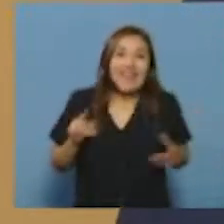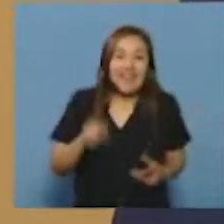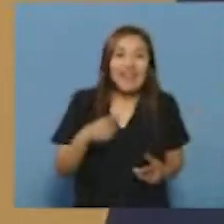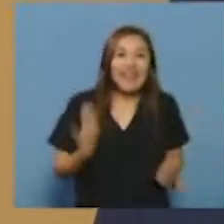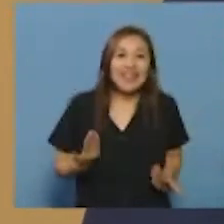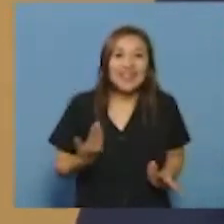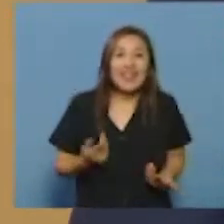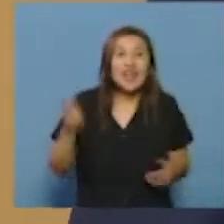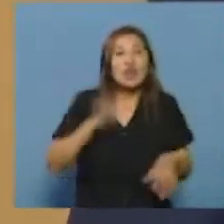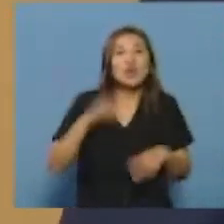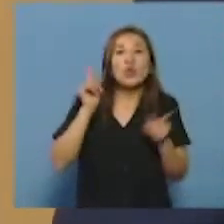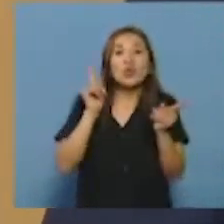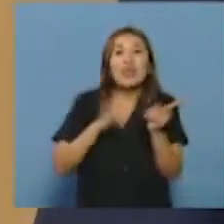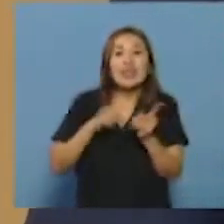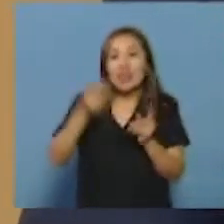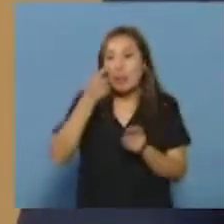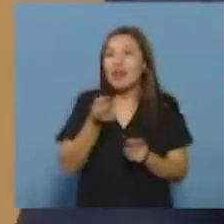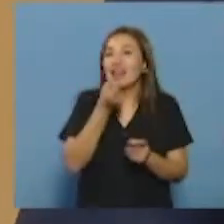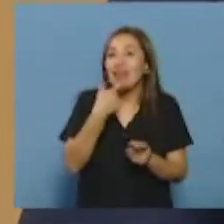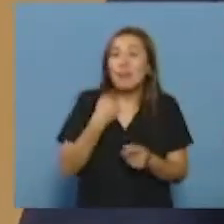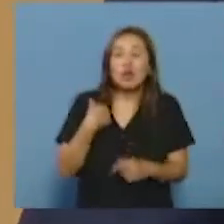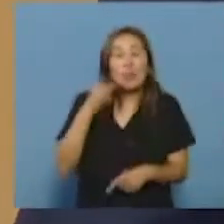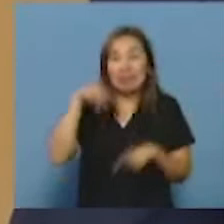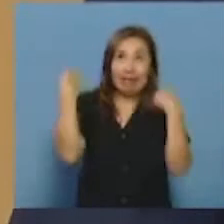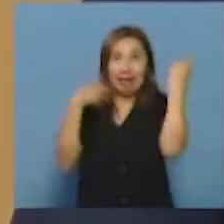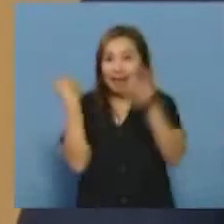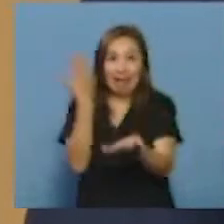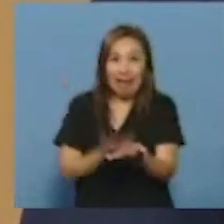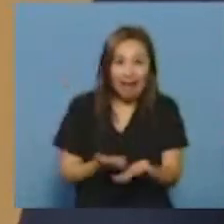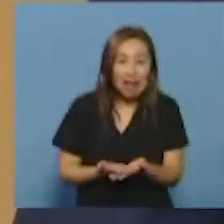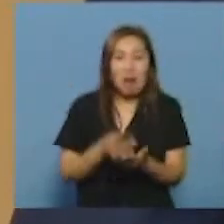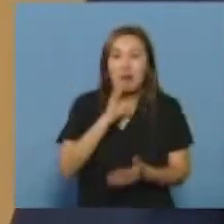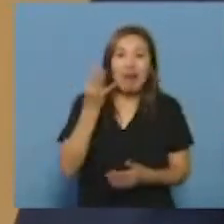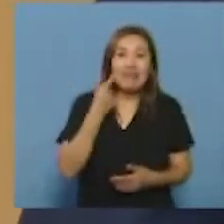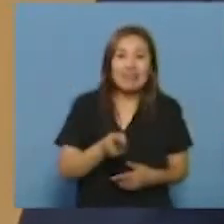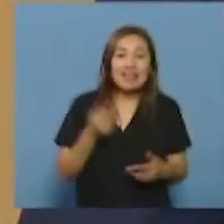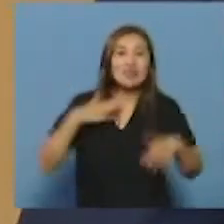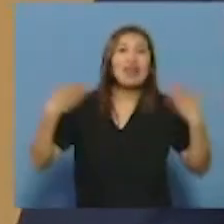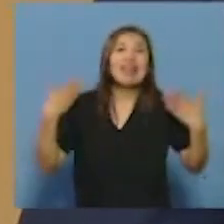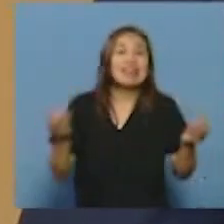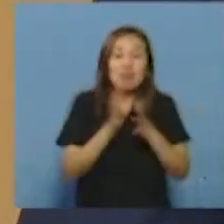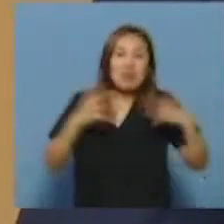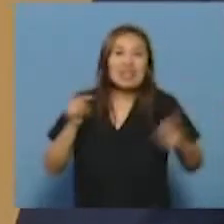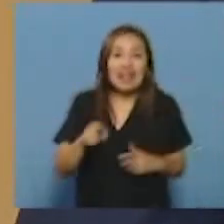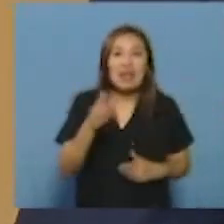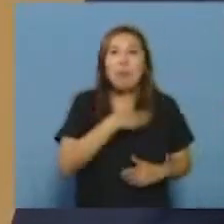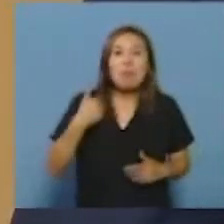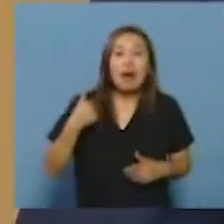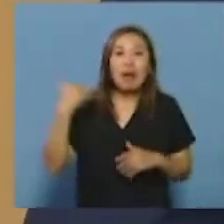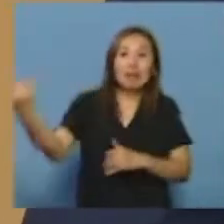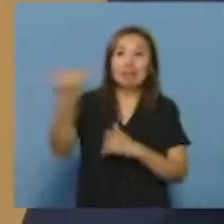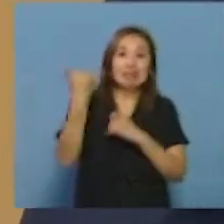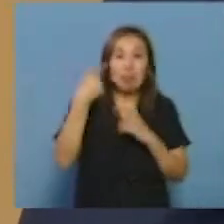momento, gracias a Dante que me pasó el caramelo, sino que había desmayado ahí. Pero realmente fue una gran alegría porque mi mamá también y la